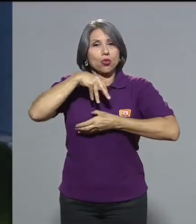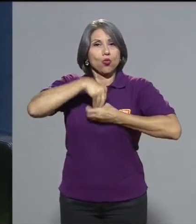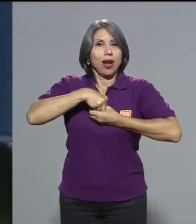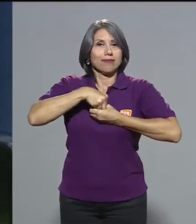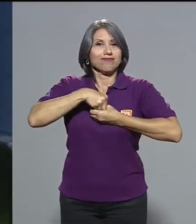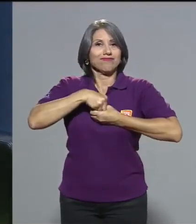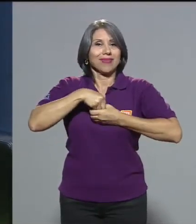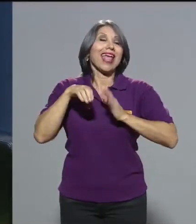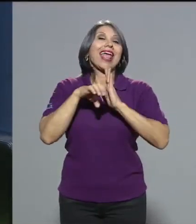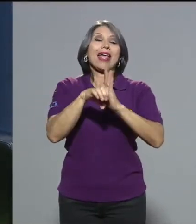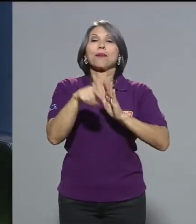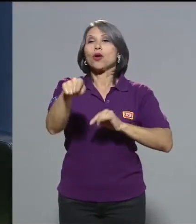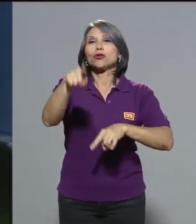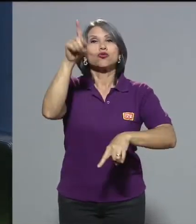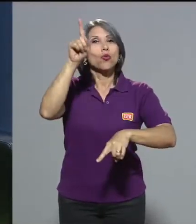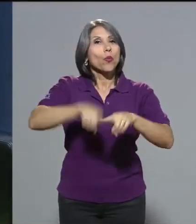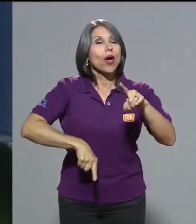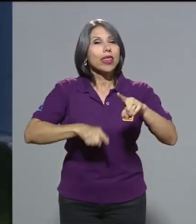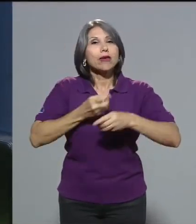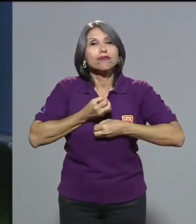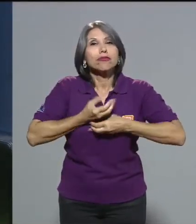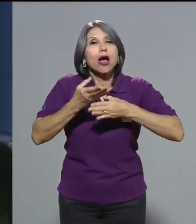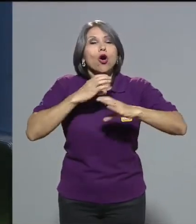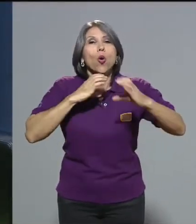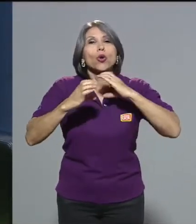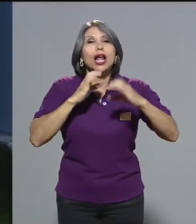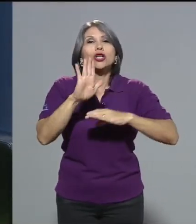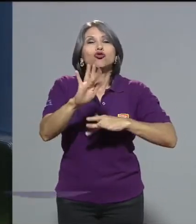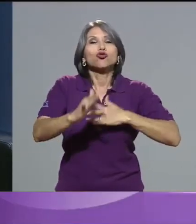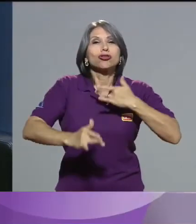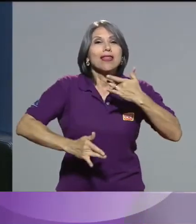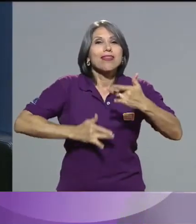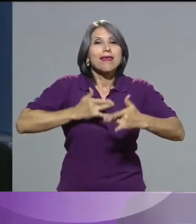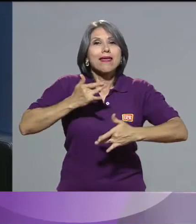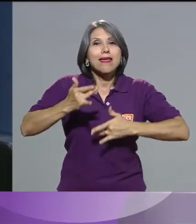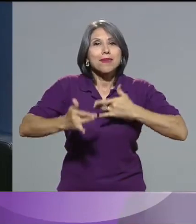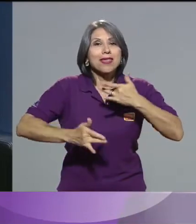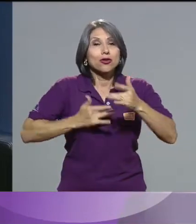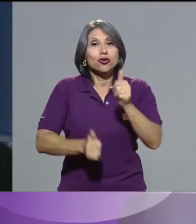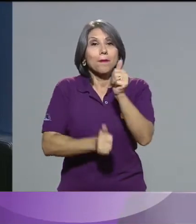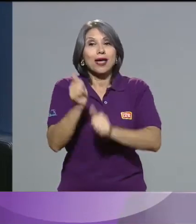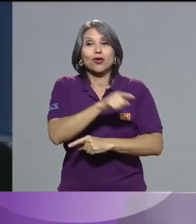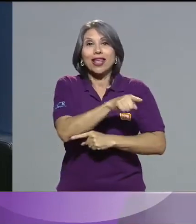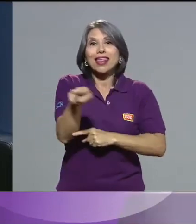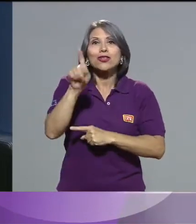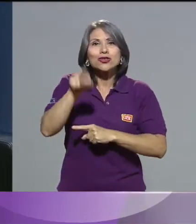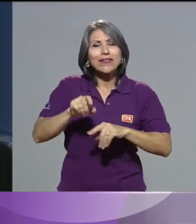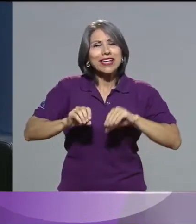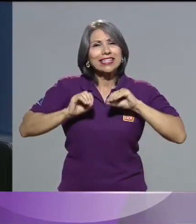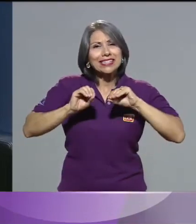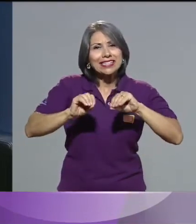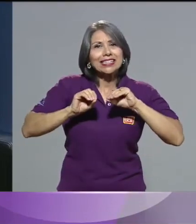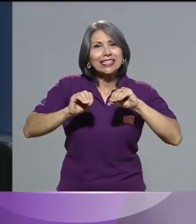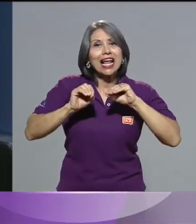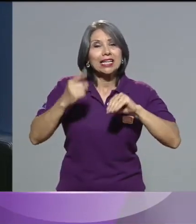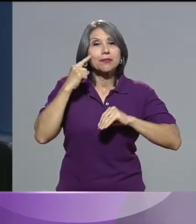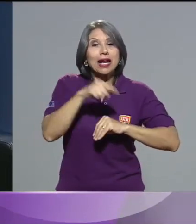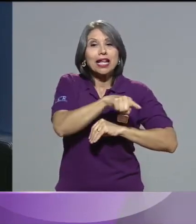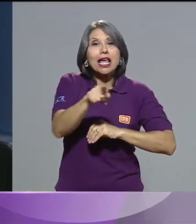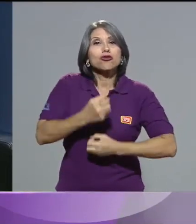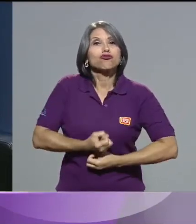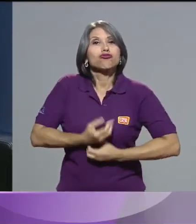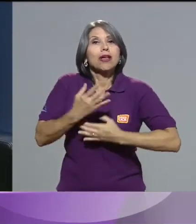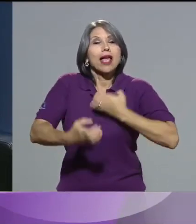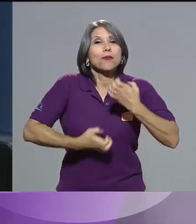pueden comunicar sus sentimientos, es una gran mayoría, hay que enseñarlos a comunicar sus emociones, etcétera, y